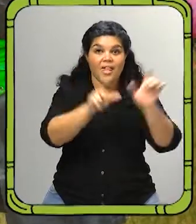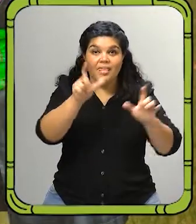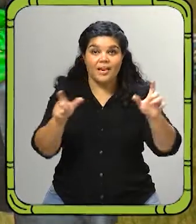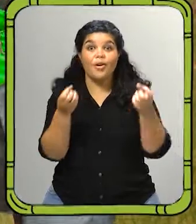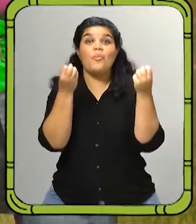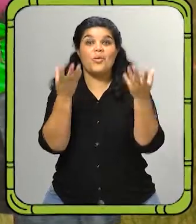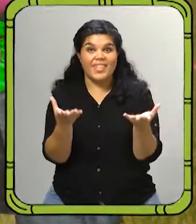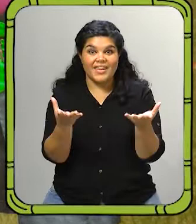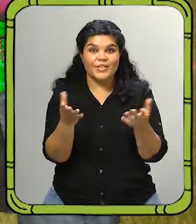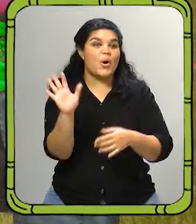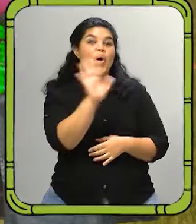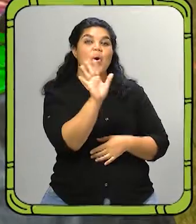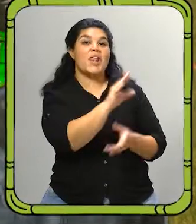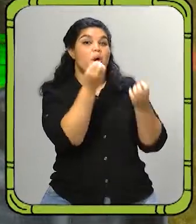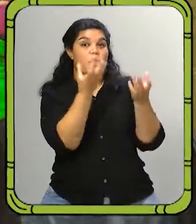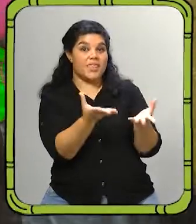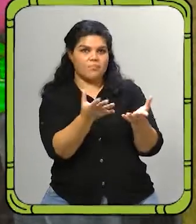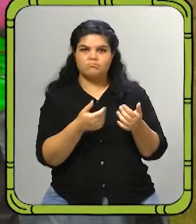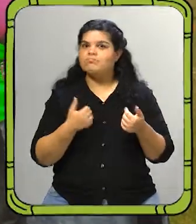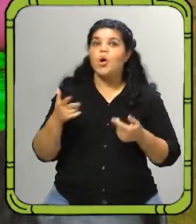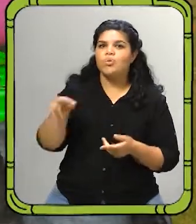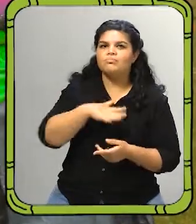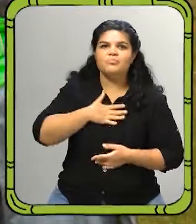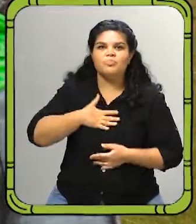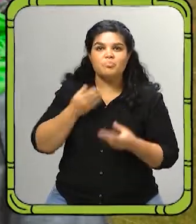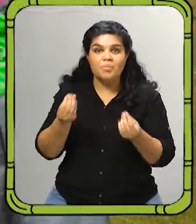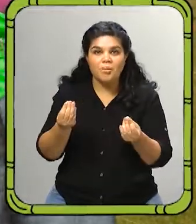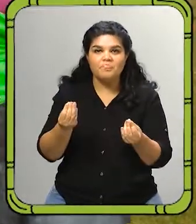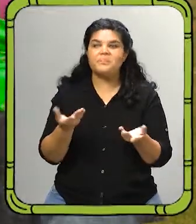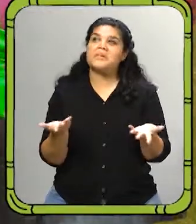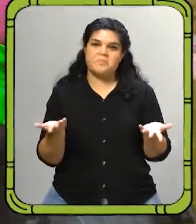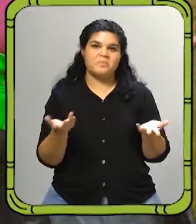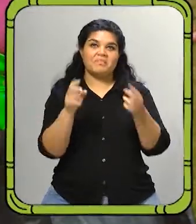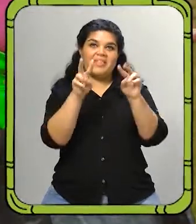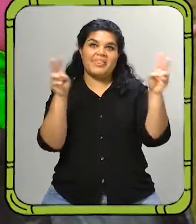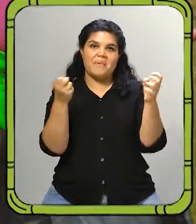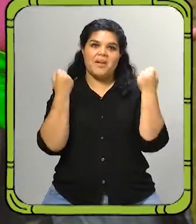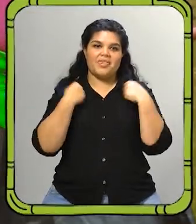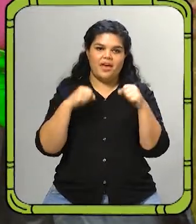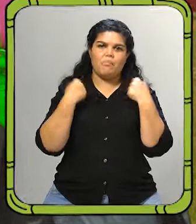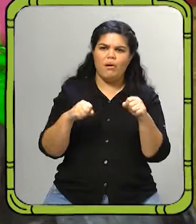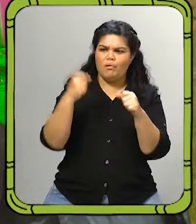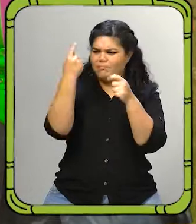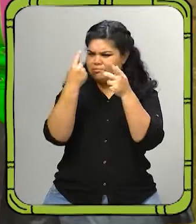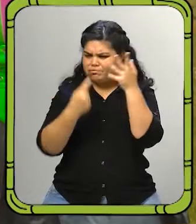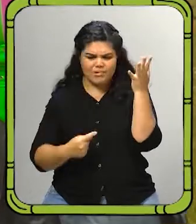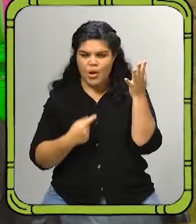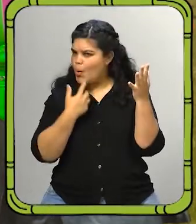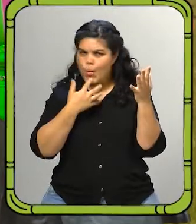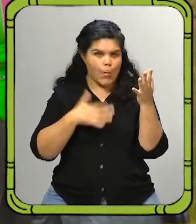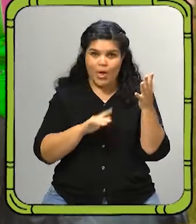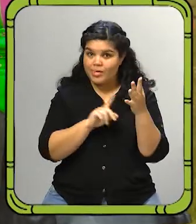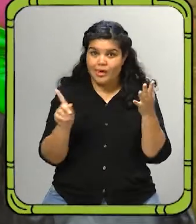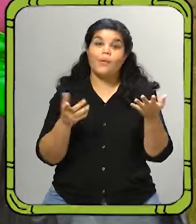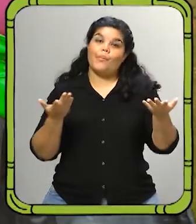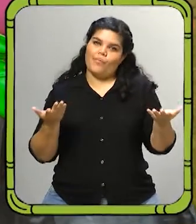Hola, terrícolas, ¿cómo andan? ¿Cómo les va? Vieron que estábamos hablando del deporte y todo eso y no entendíamos nada. Bueno, obviamente ustedes saben